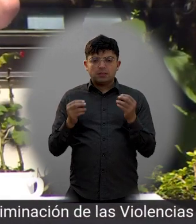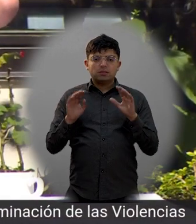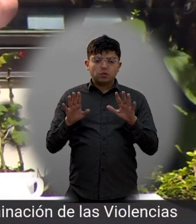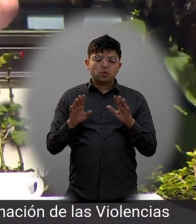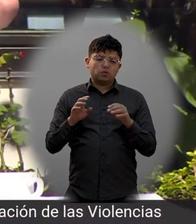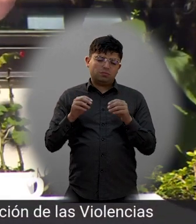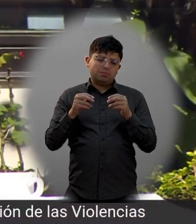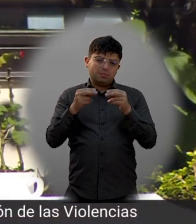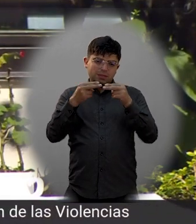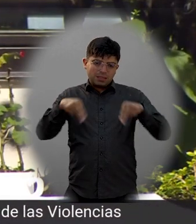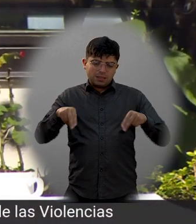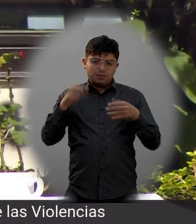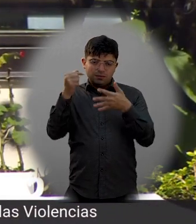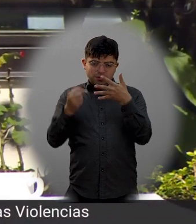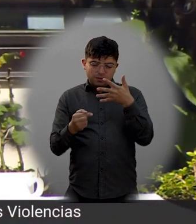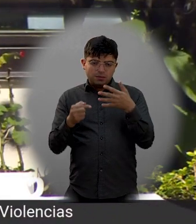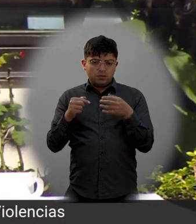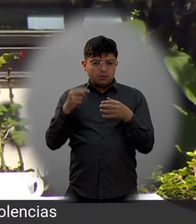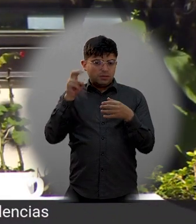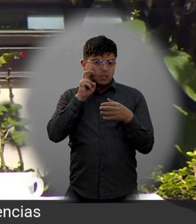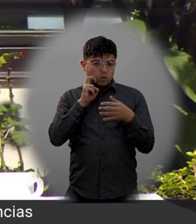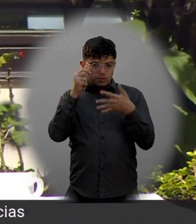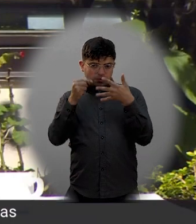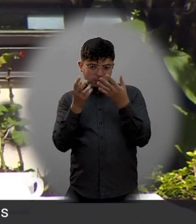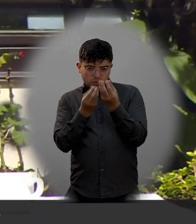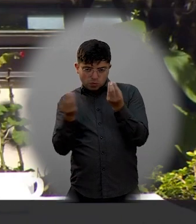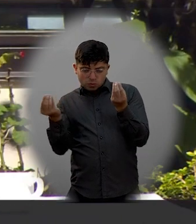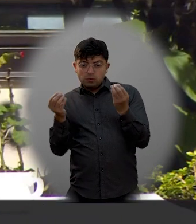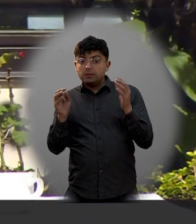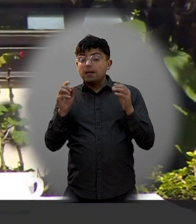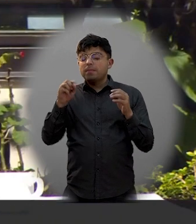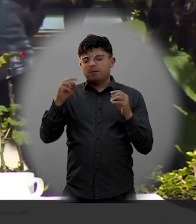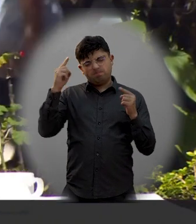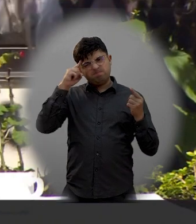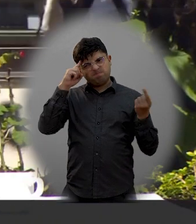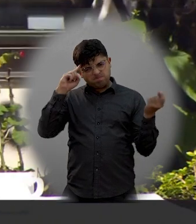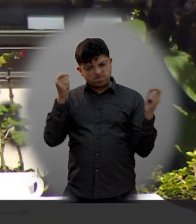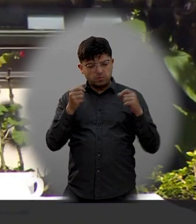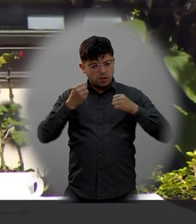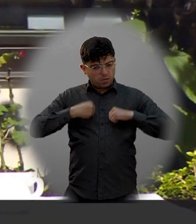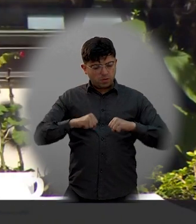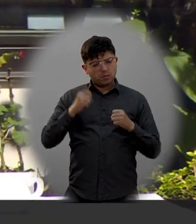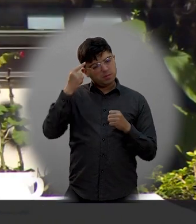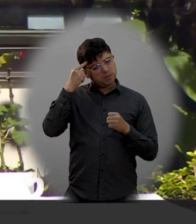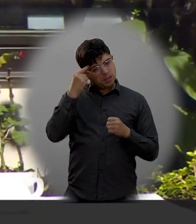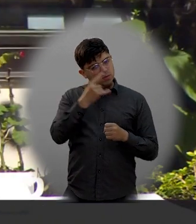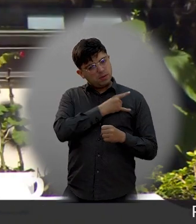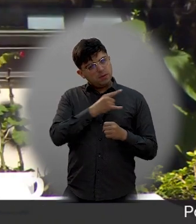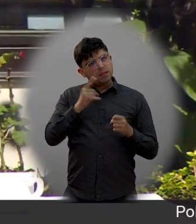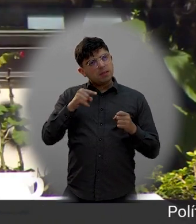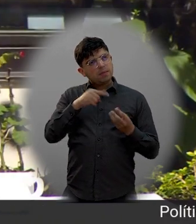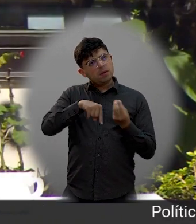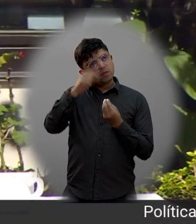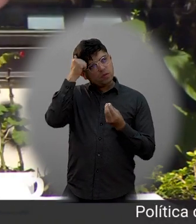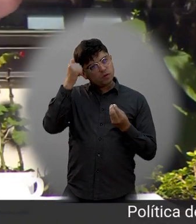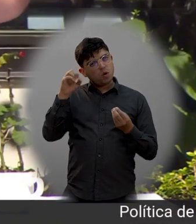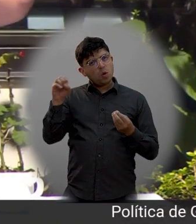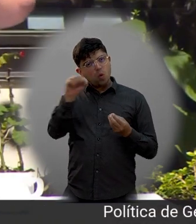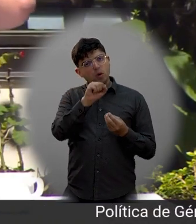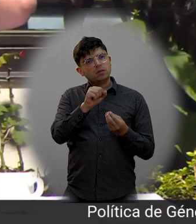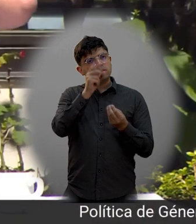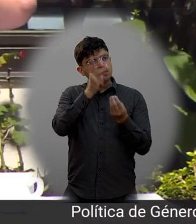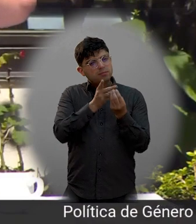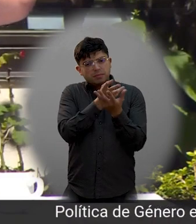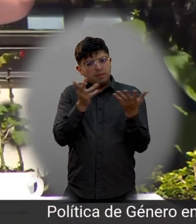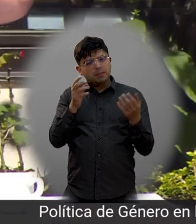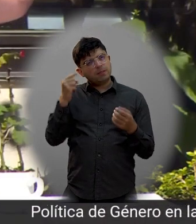género. Y va a necesitar, digamos, un gran esfuerzo por repensarnos como universidad, por repensarnos como maestros, maestras y